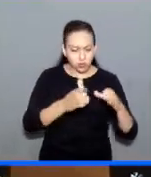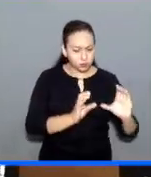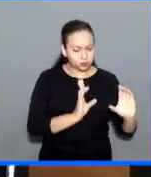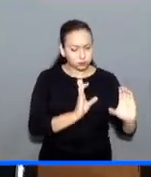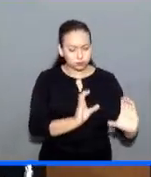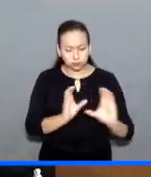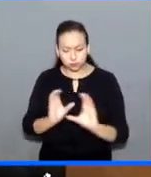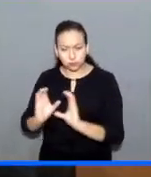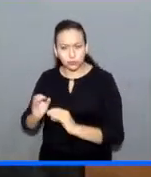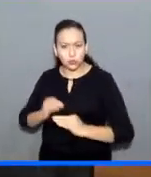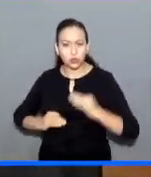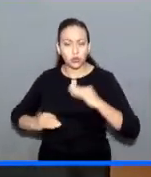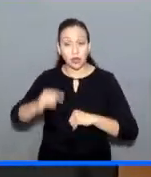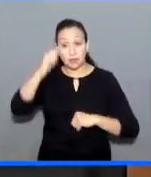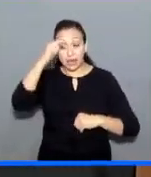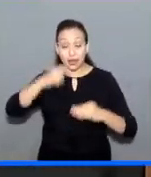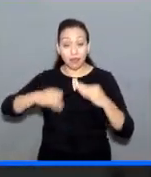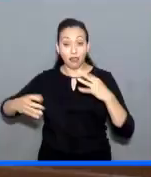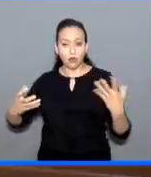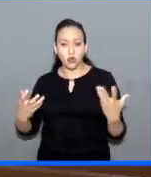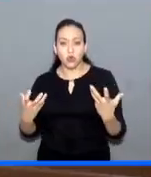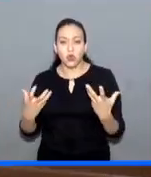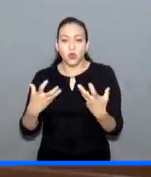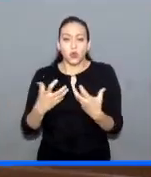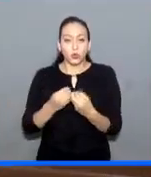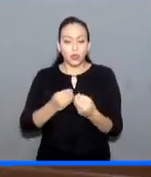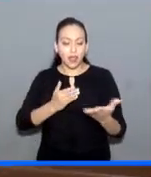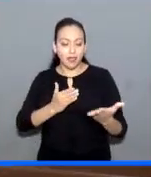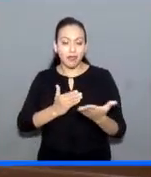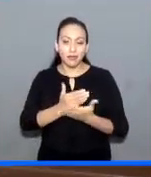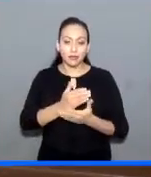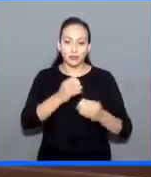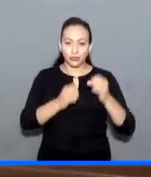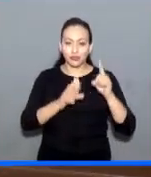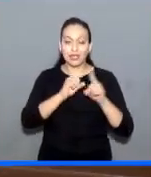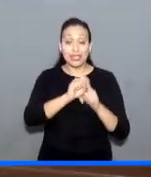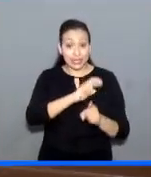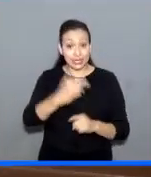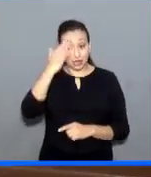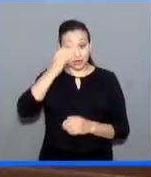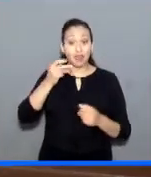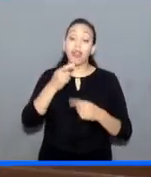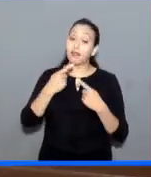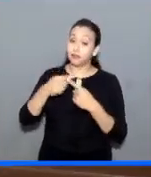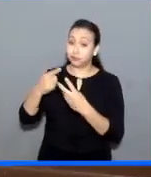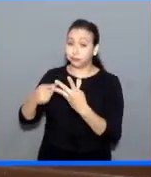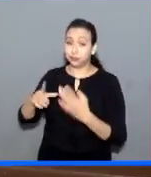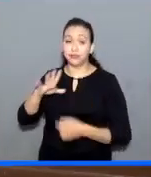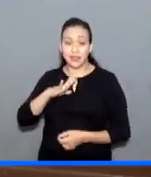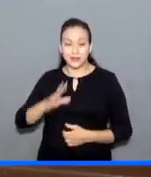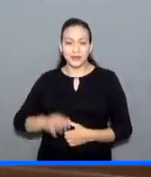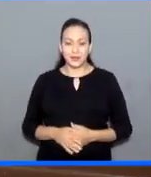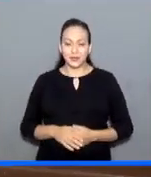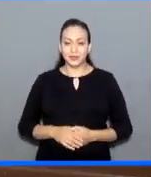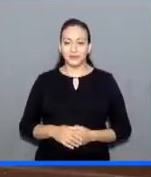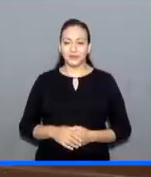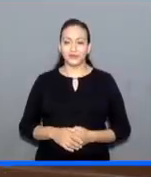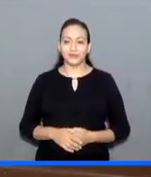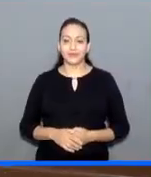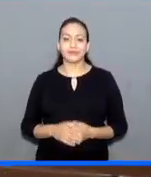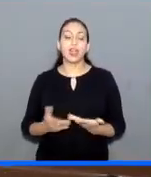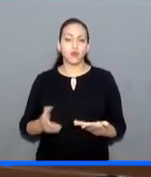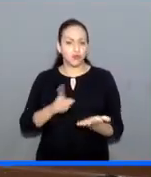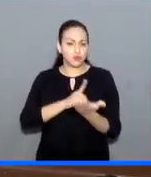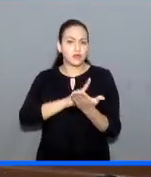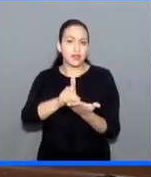una justicia que reconozca su diversidad. Una de las facultades y derechos que tienen las